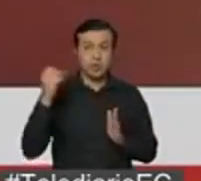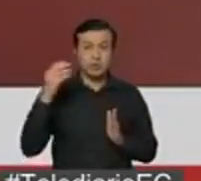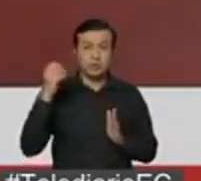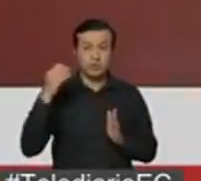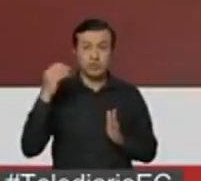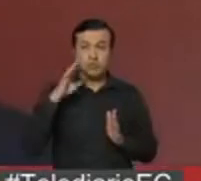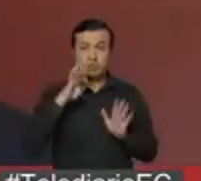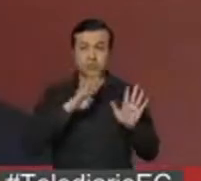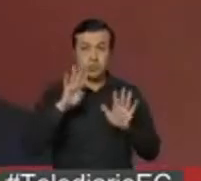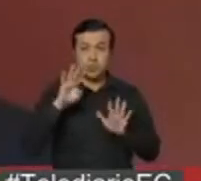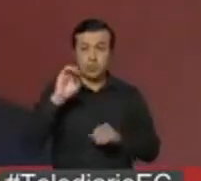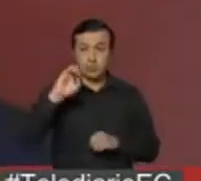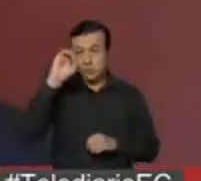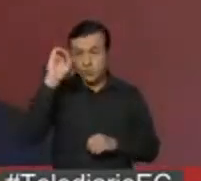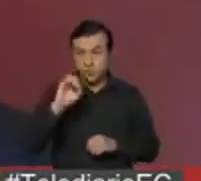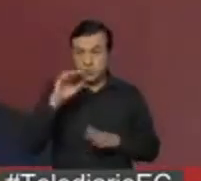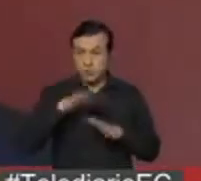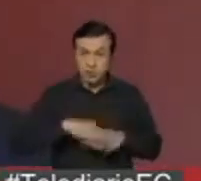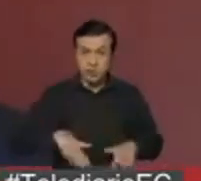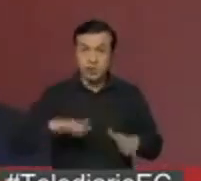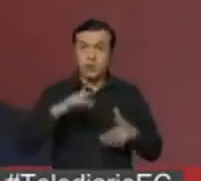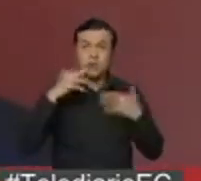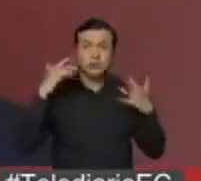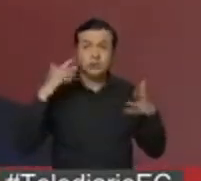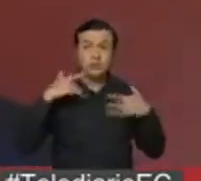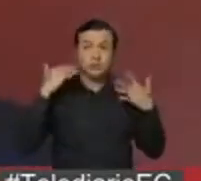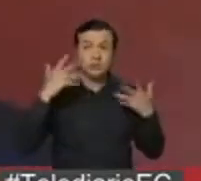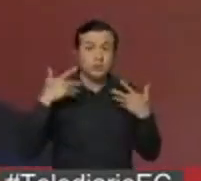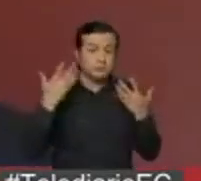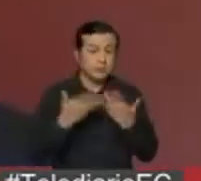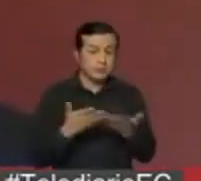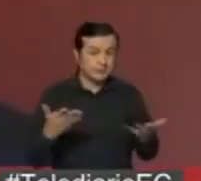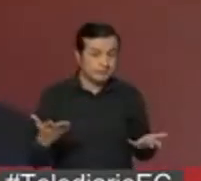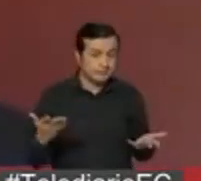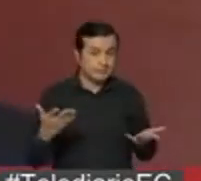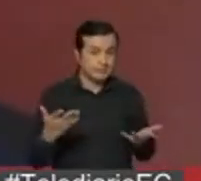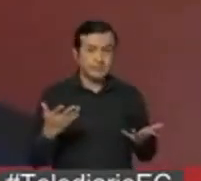un 99.9% el aire del avión.